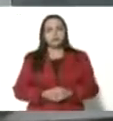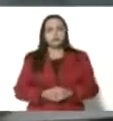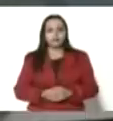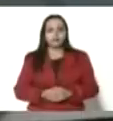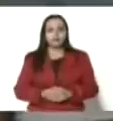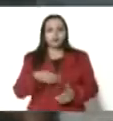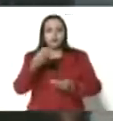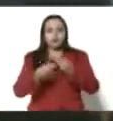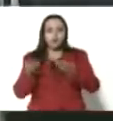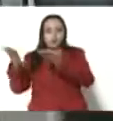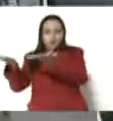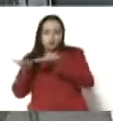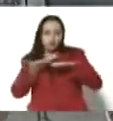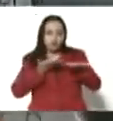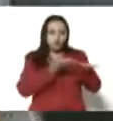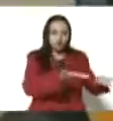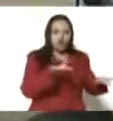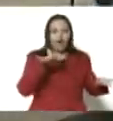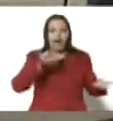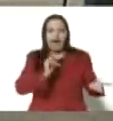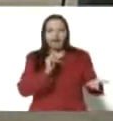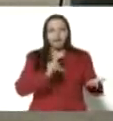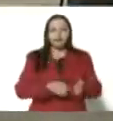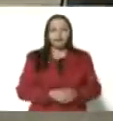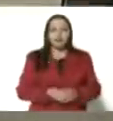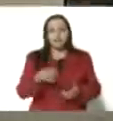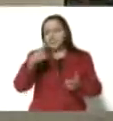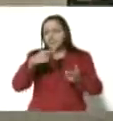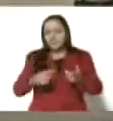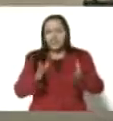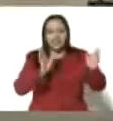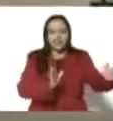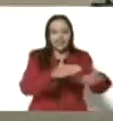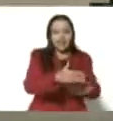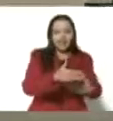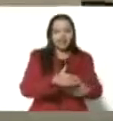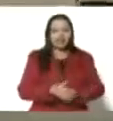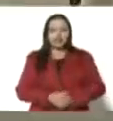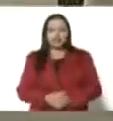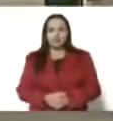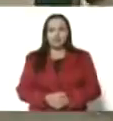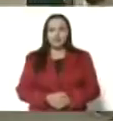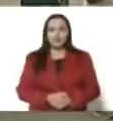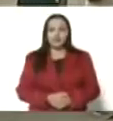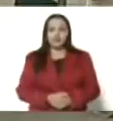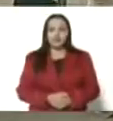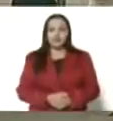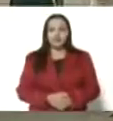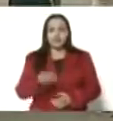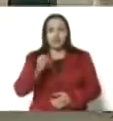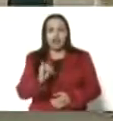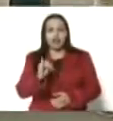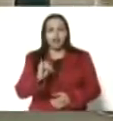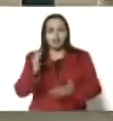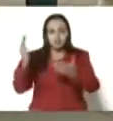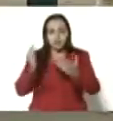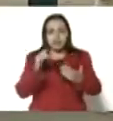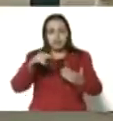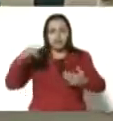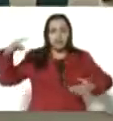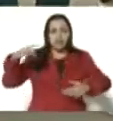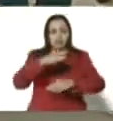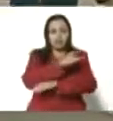se realiza el descargue de las diversas cavas que han venido a bordo de esta aeronave